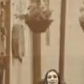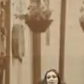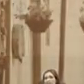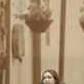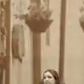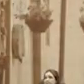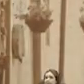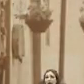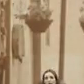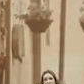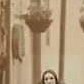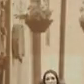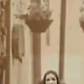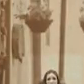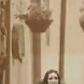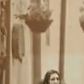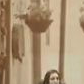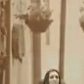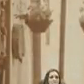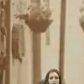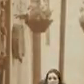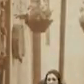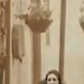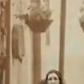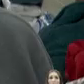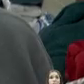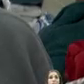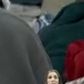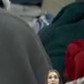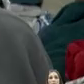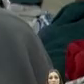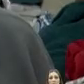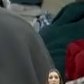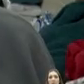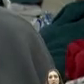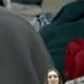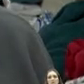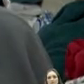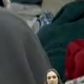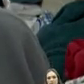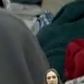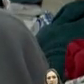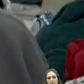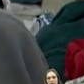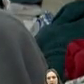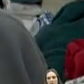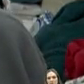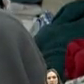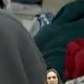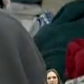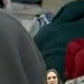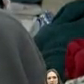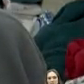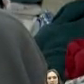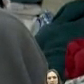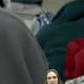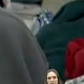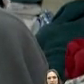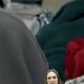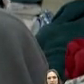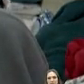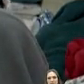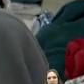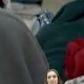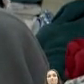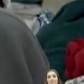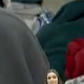supuesto, intentan rescatar cuerpos o alguien con vida. So we went out and we got in the shelter, closed the door. Y